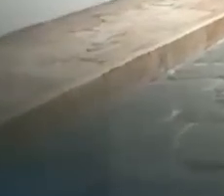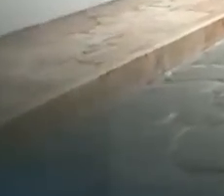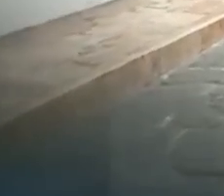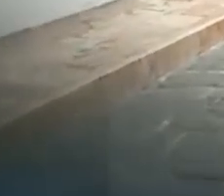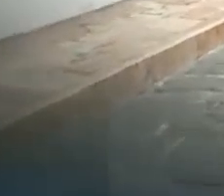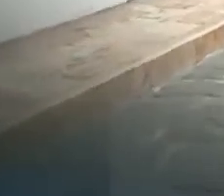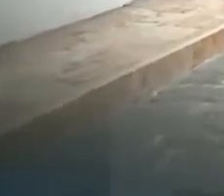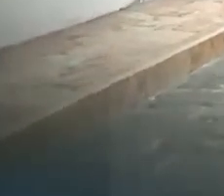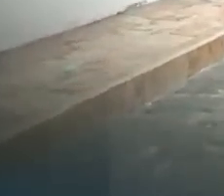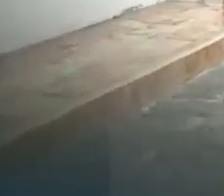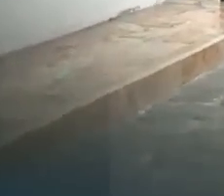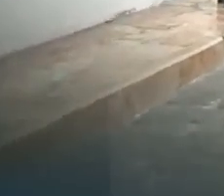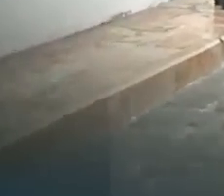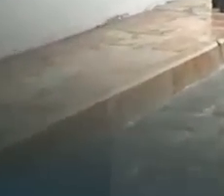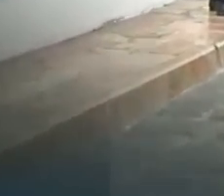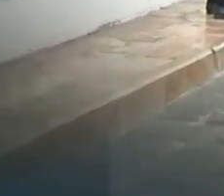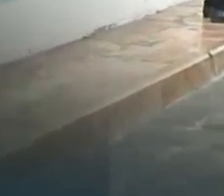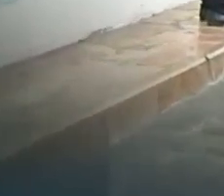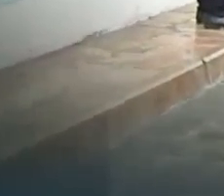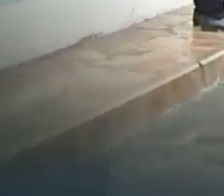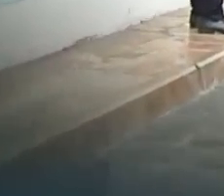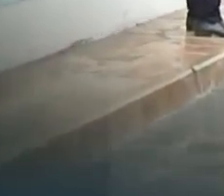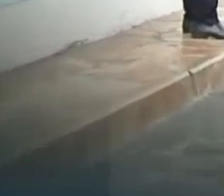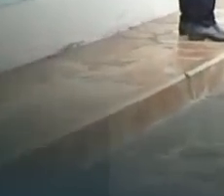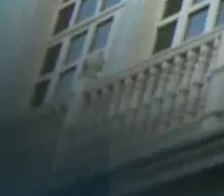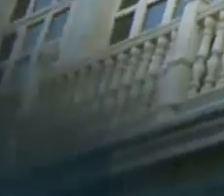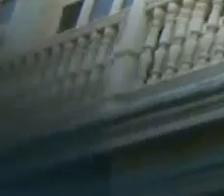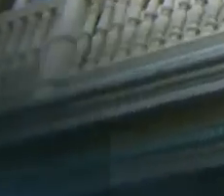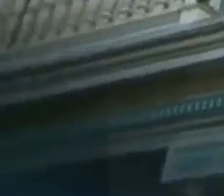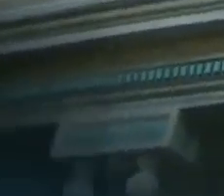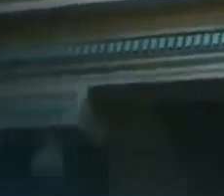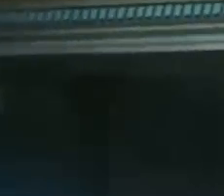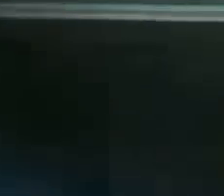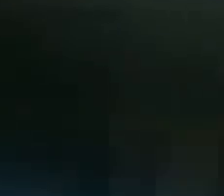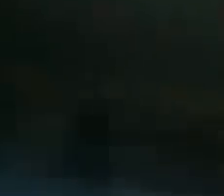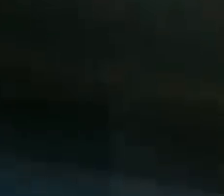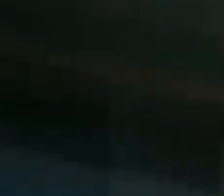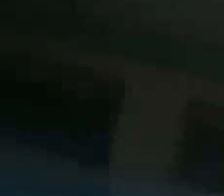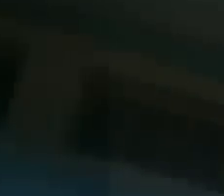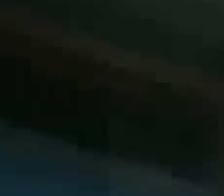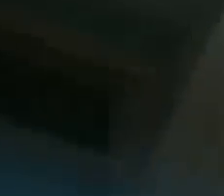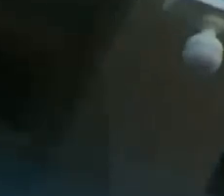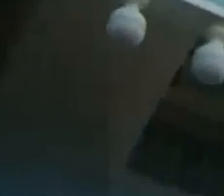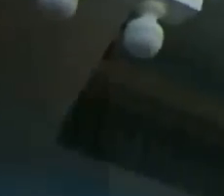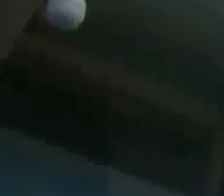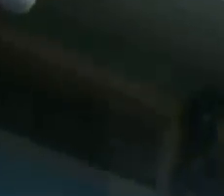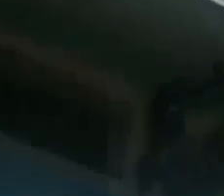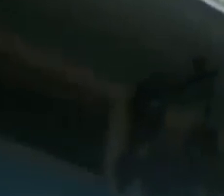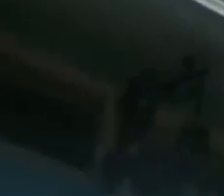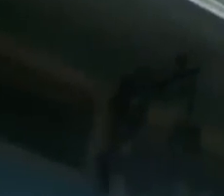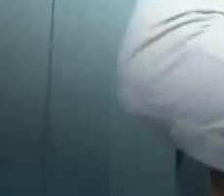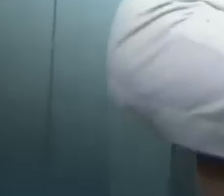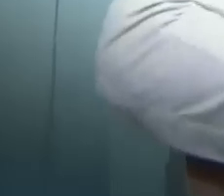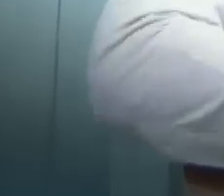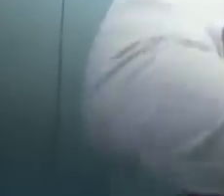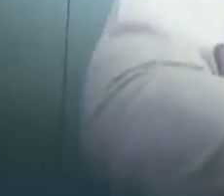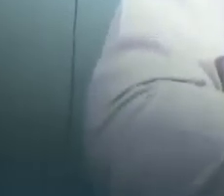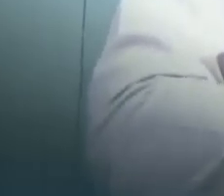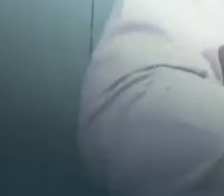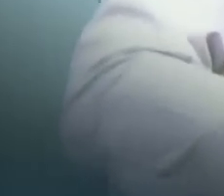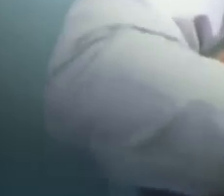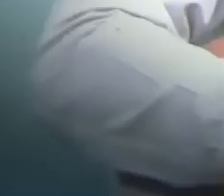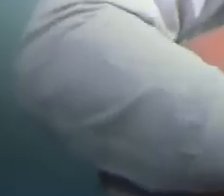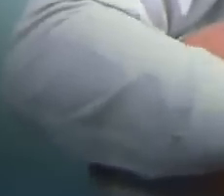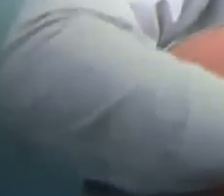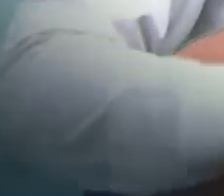fragancia de los frutales, granito de ajonjolí, carnecita de